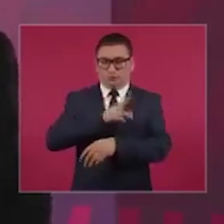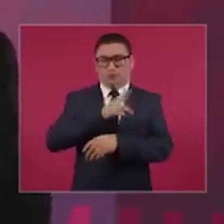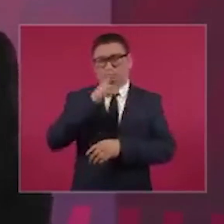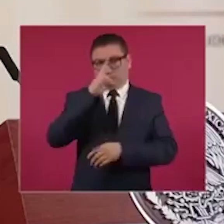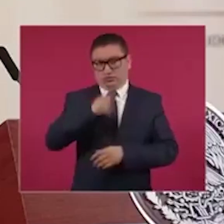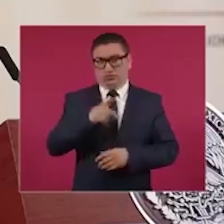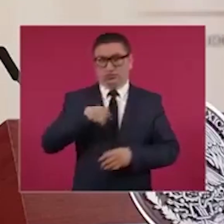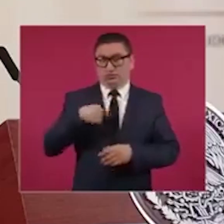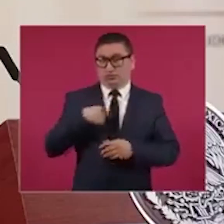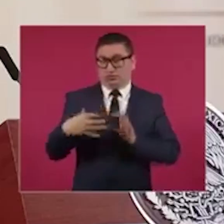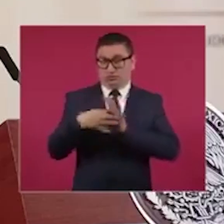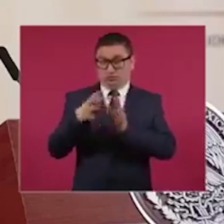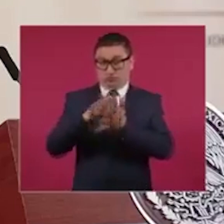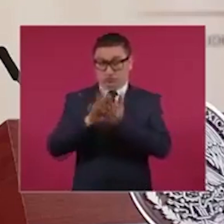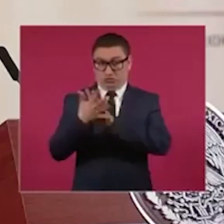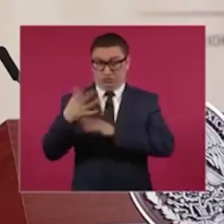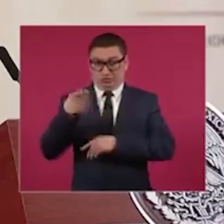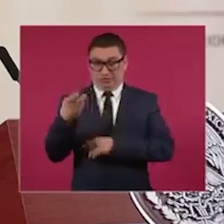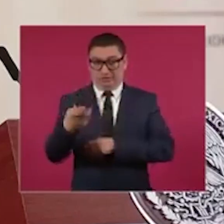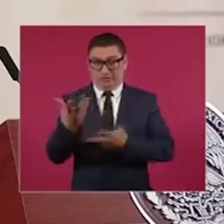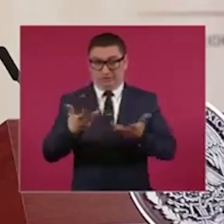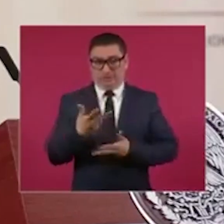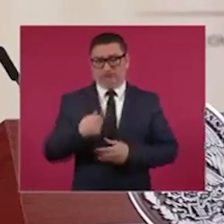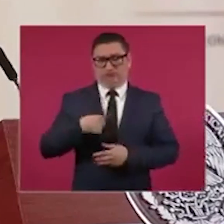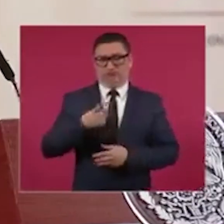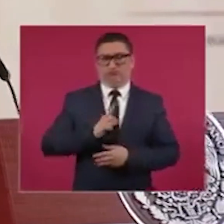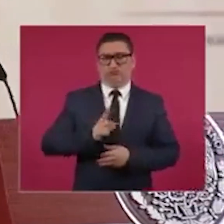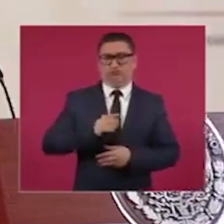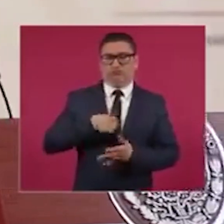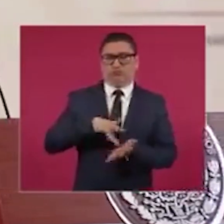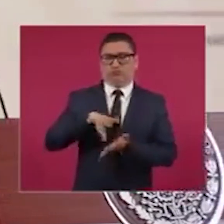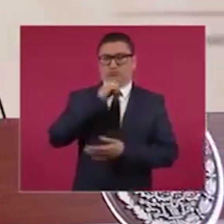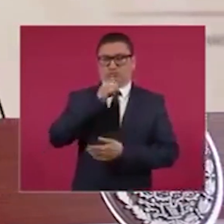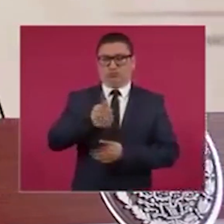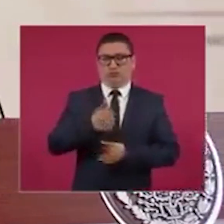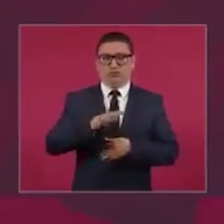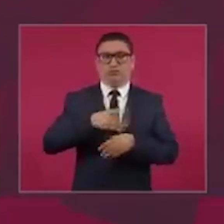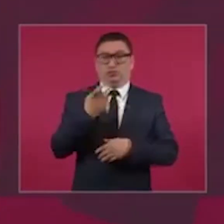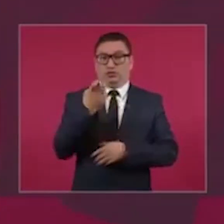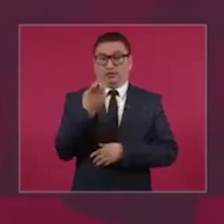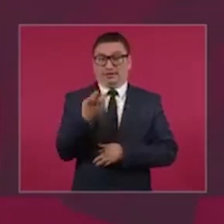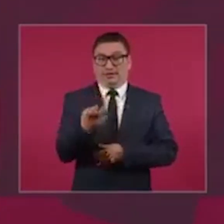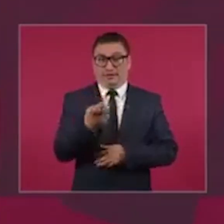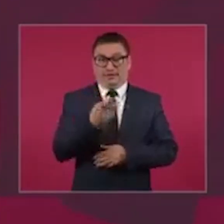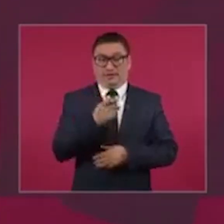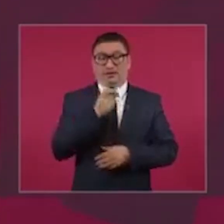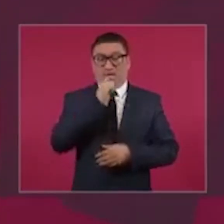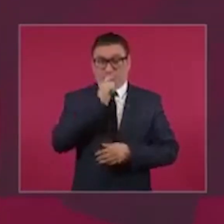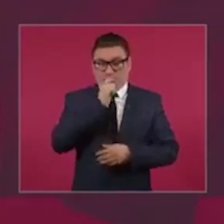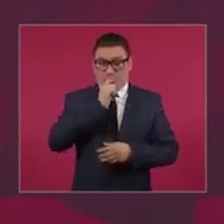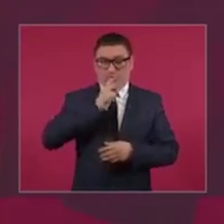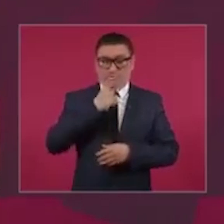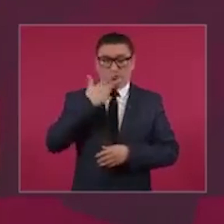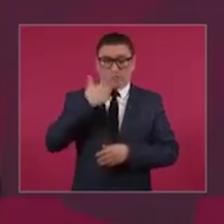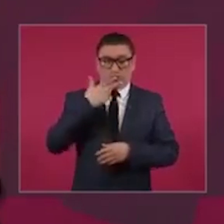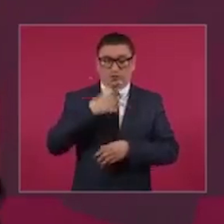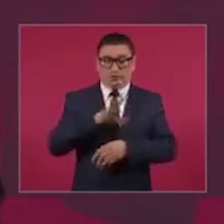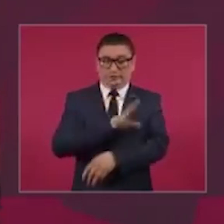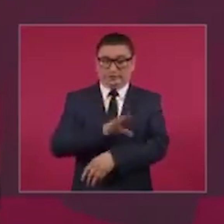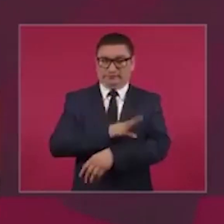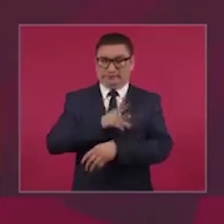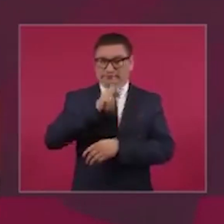cómplice, ¿sí?, de algo que le hace un gravísimo